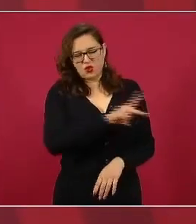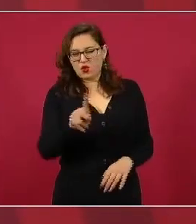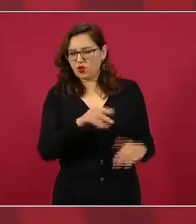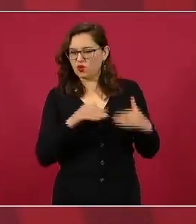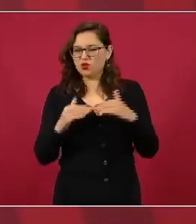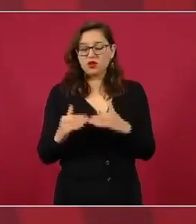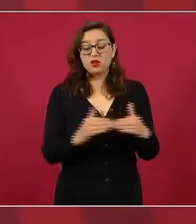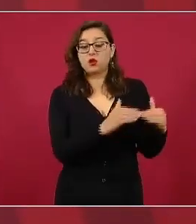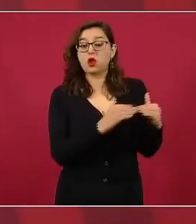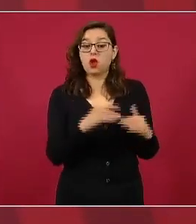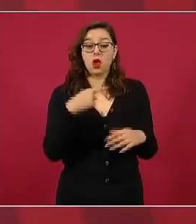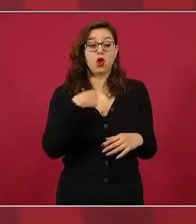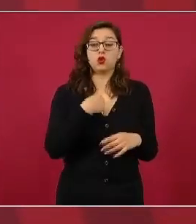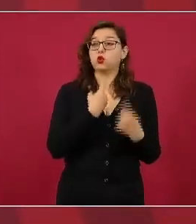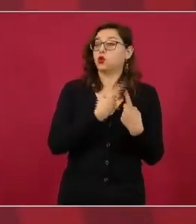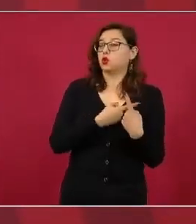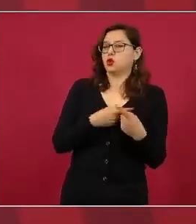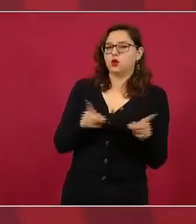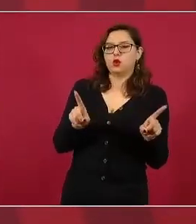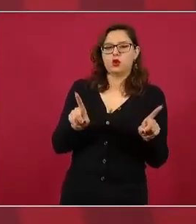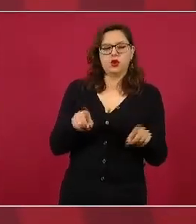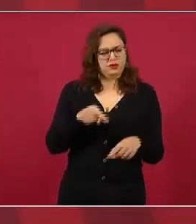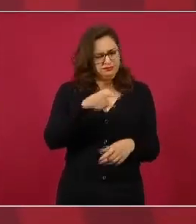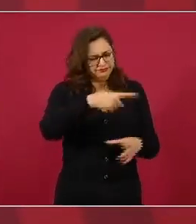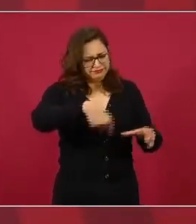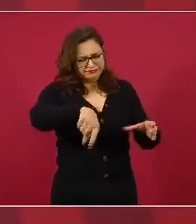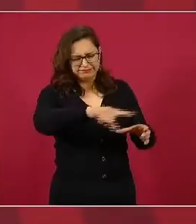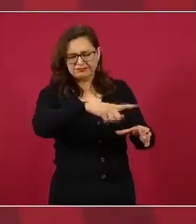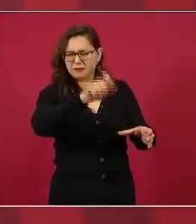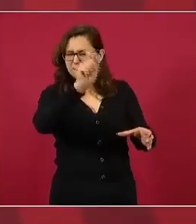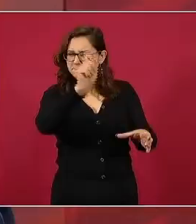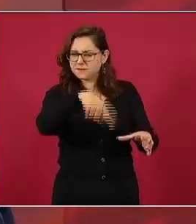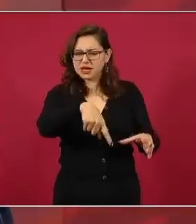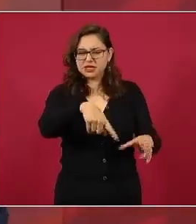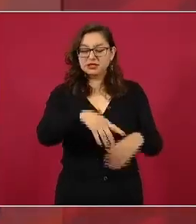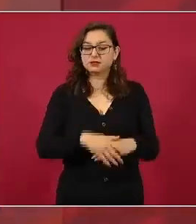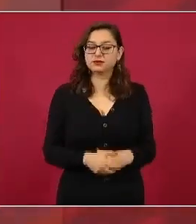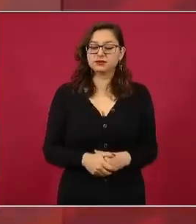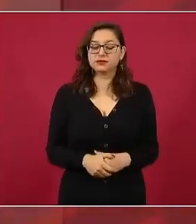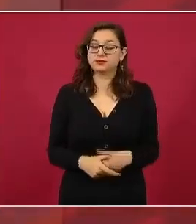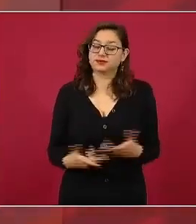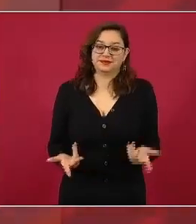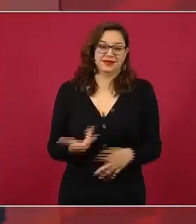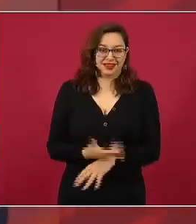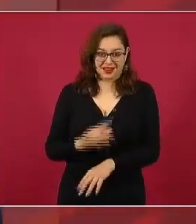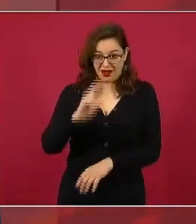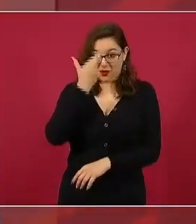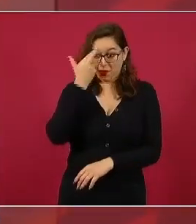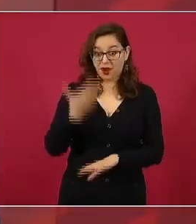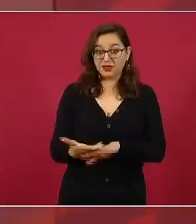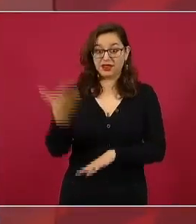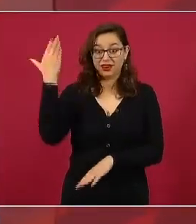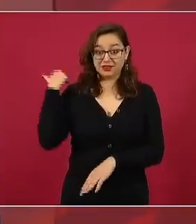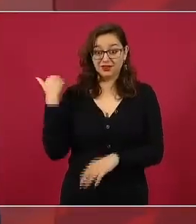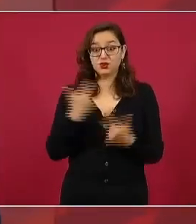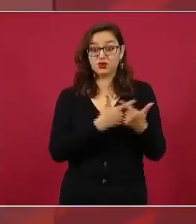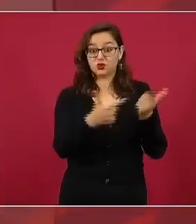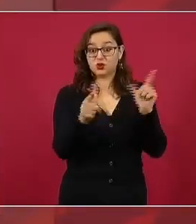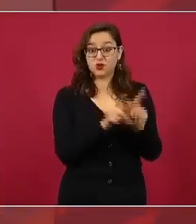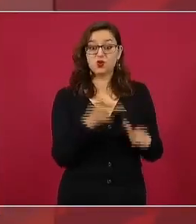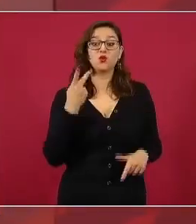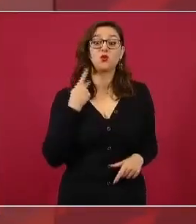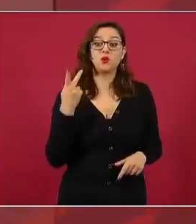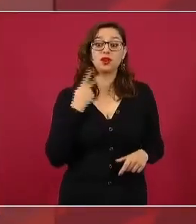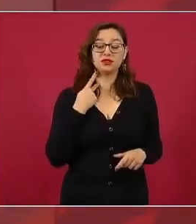antes, que se decía que un partido era distinto a otro. No,